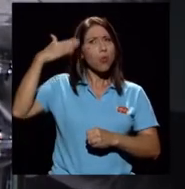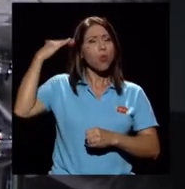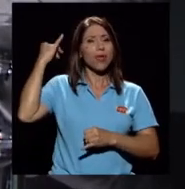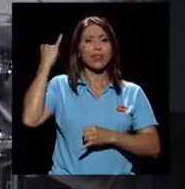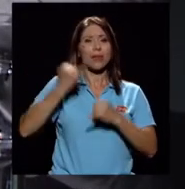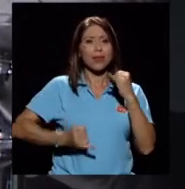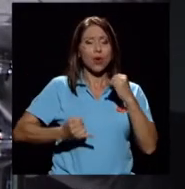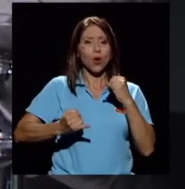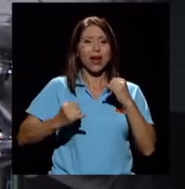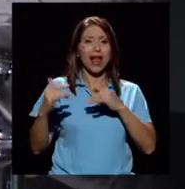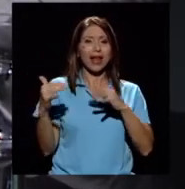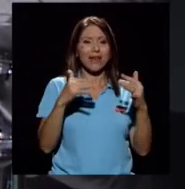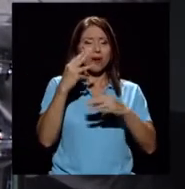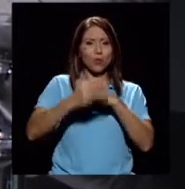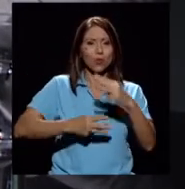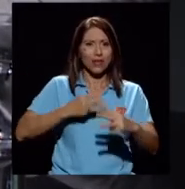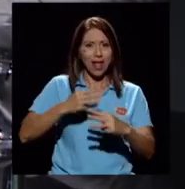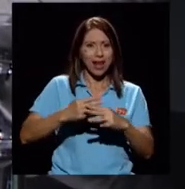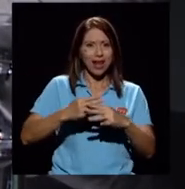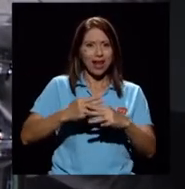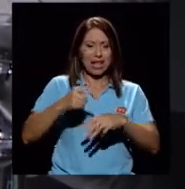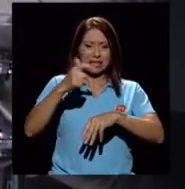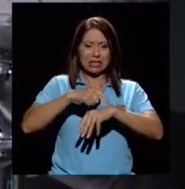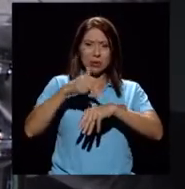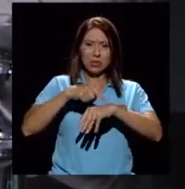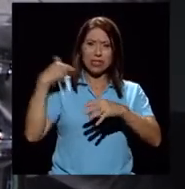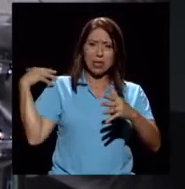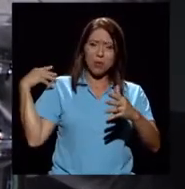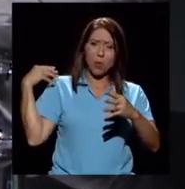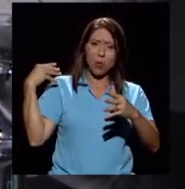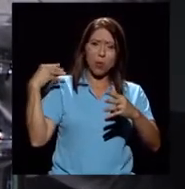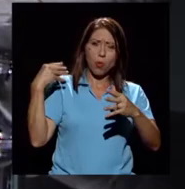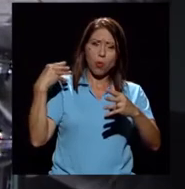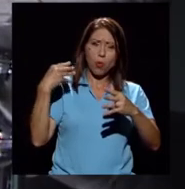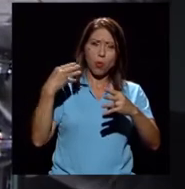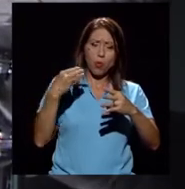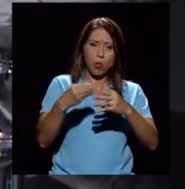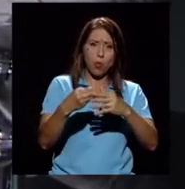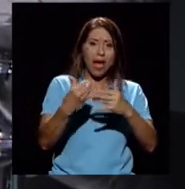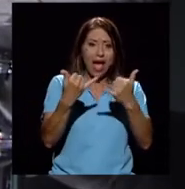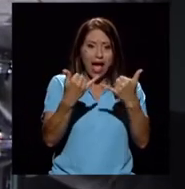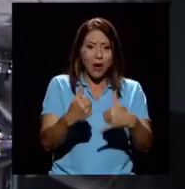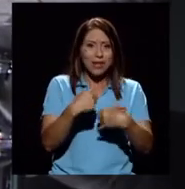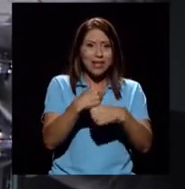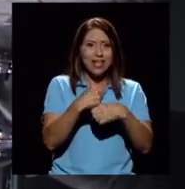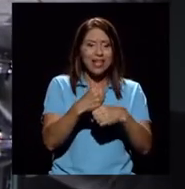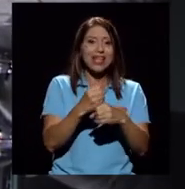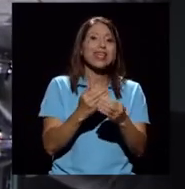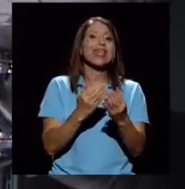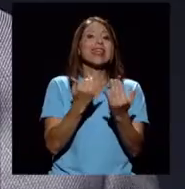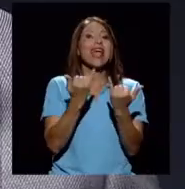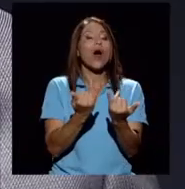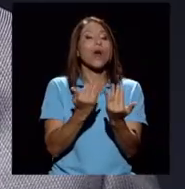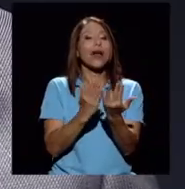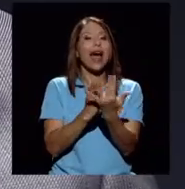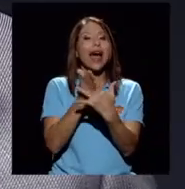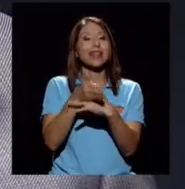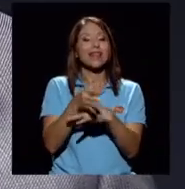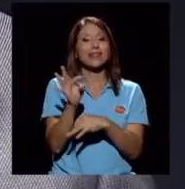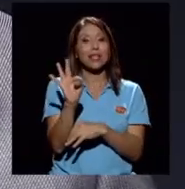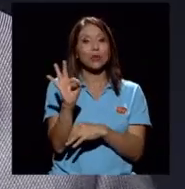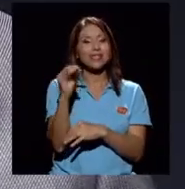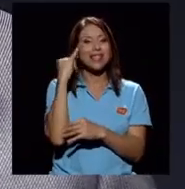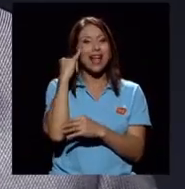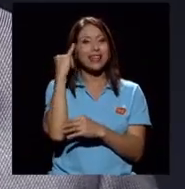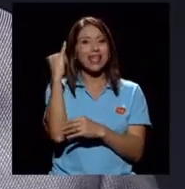entonces durante todo ese tiempo se ha construido esa estructura y ahora a través de tweets es la idea es acabarla sí porque